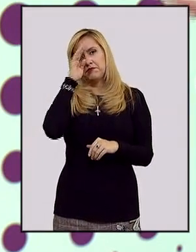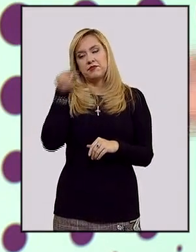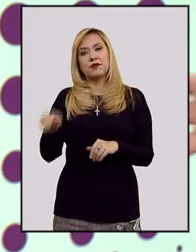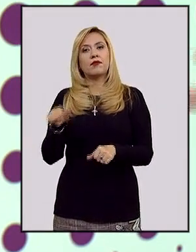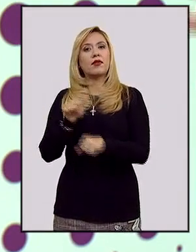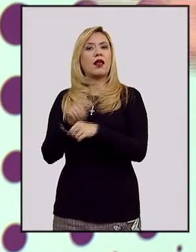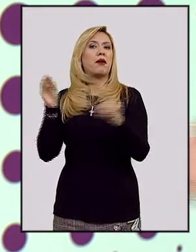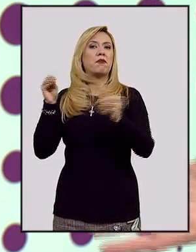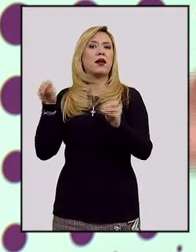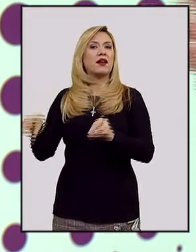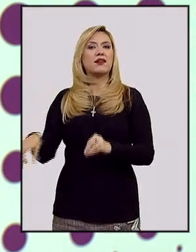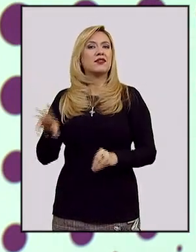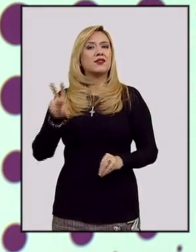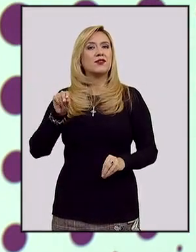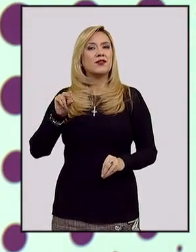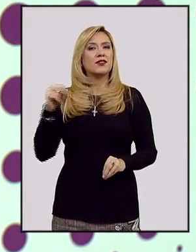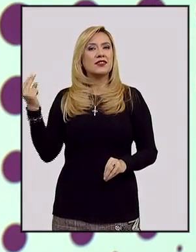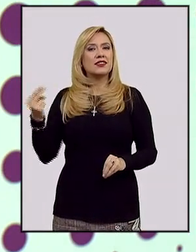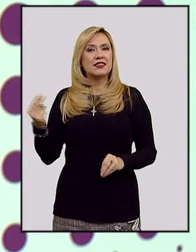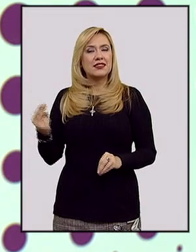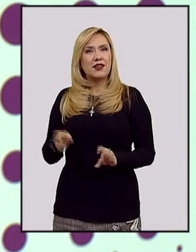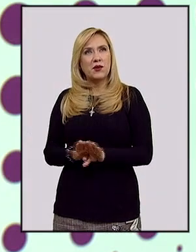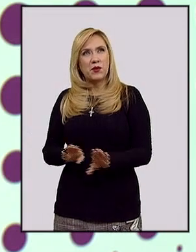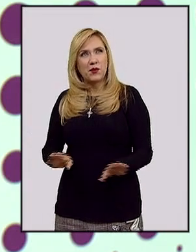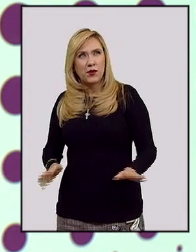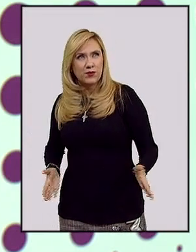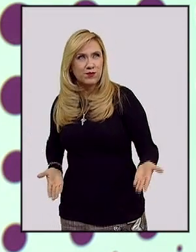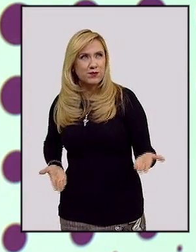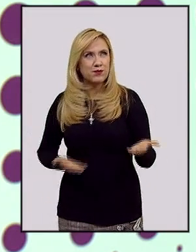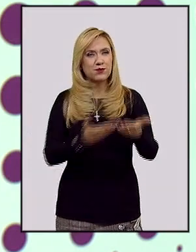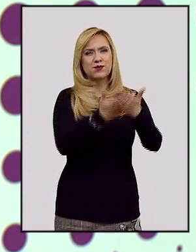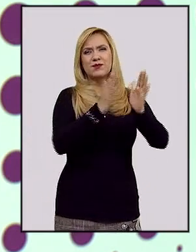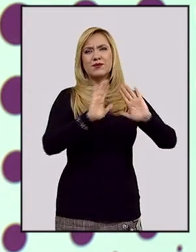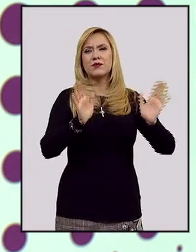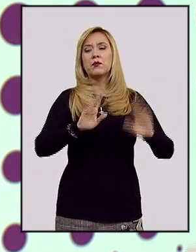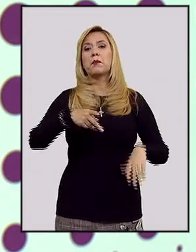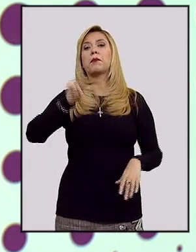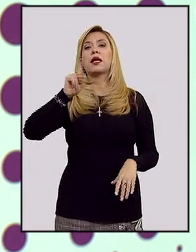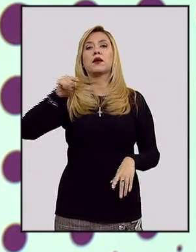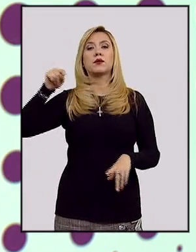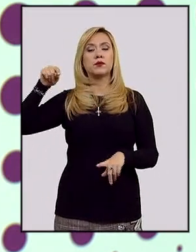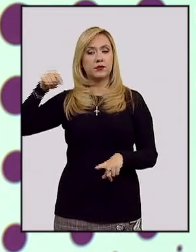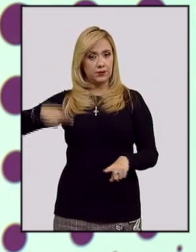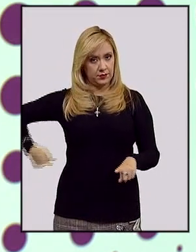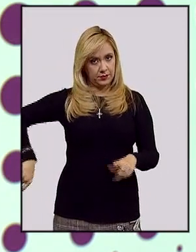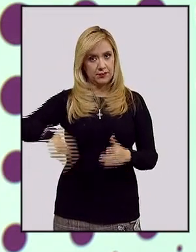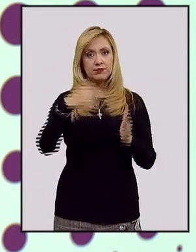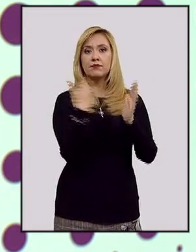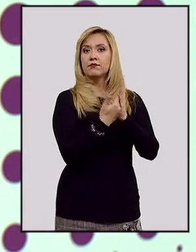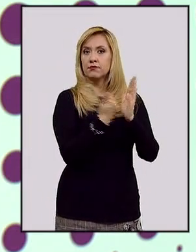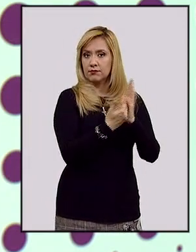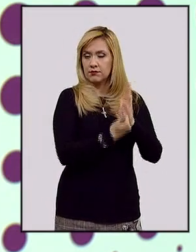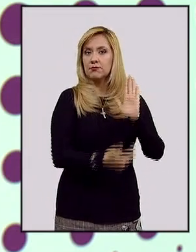no es la vía para obtener este tipo de reparaciones, pero en el papel hemos obtenido estas sentencias en esos casos